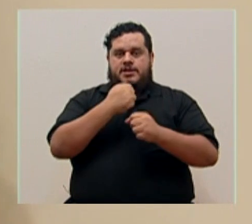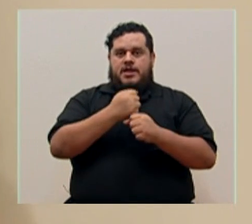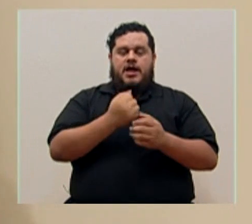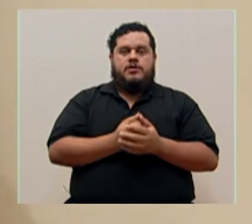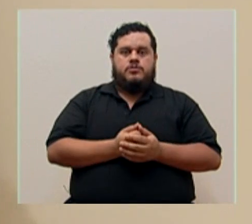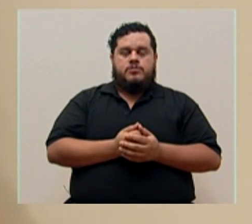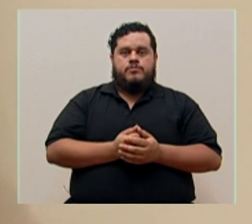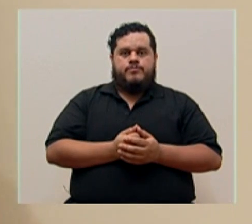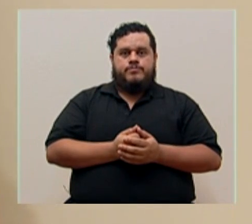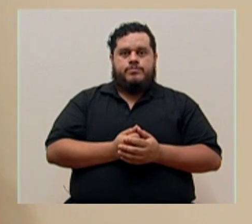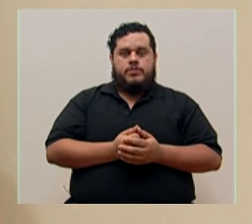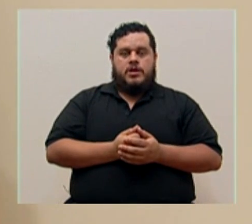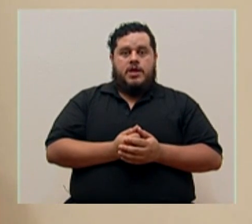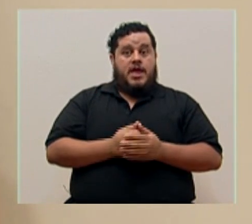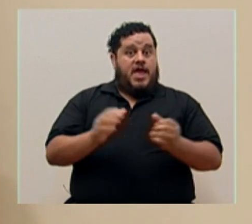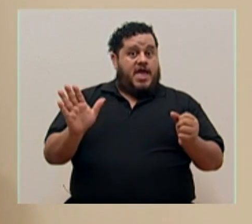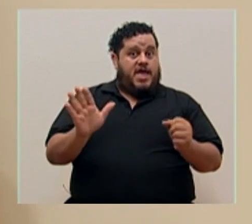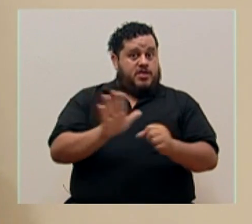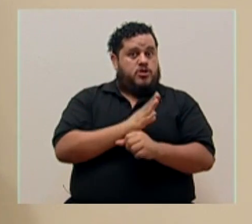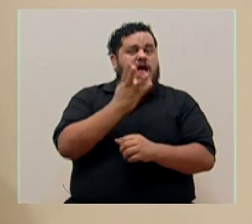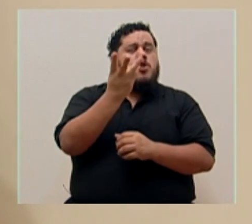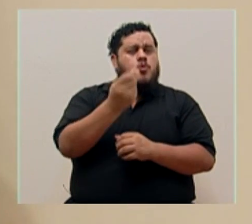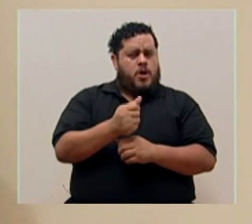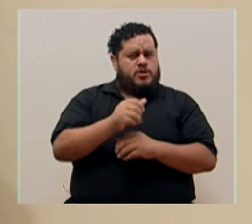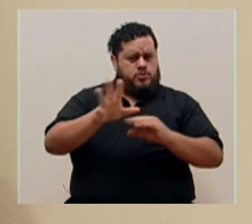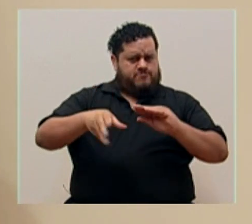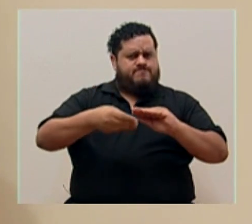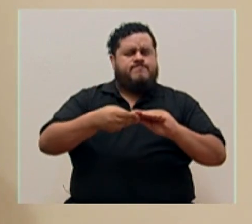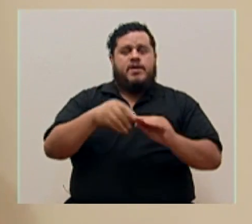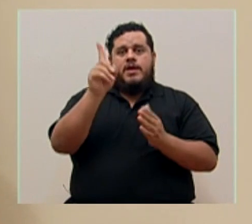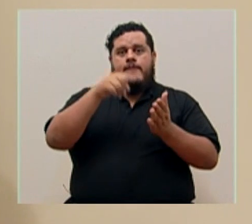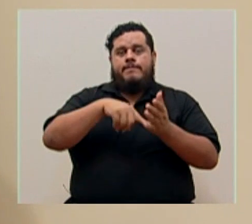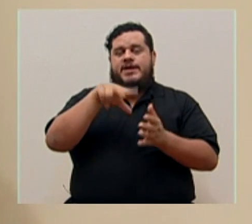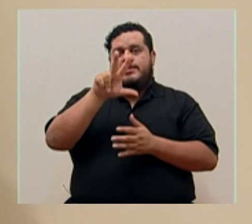años. En total se contabilizan